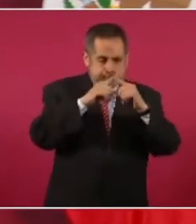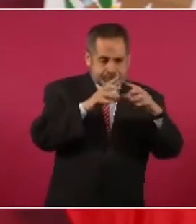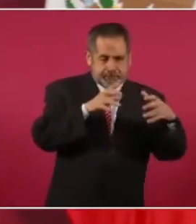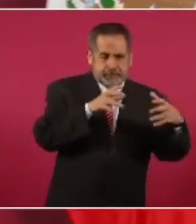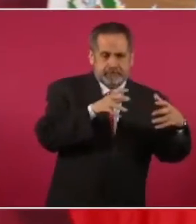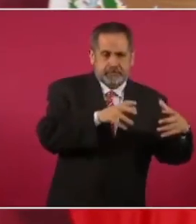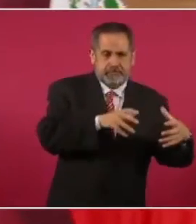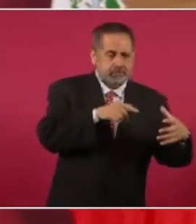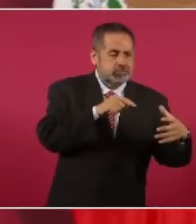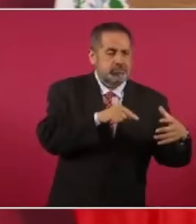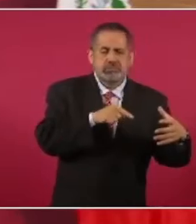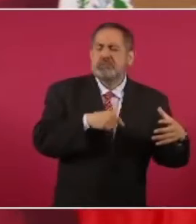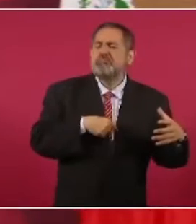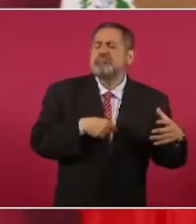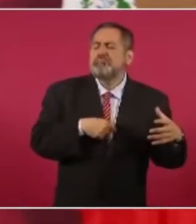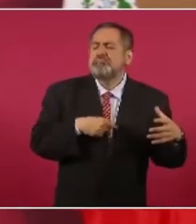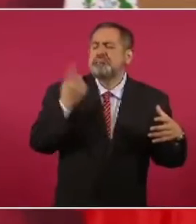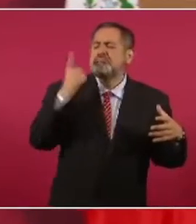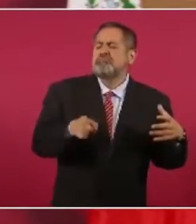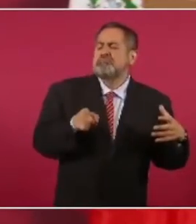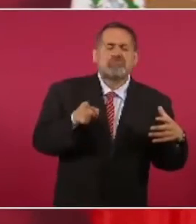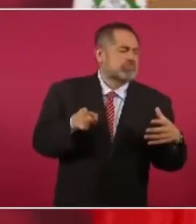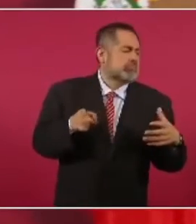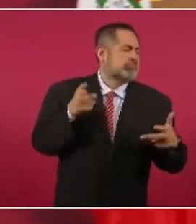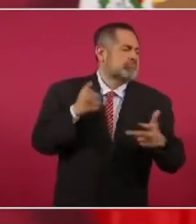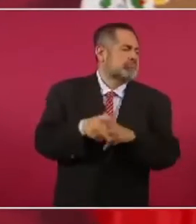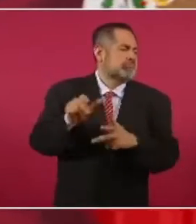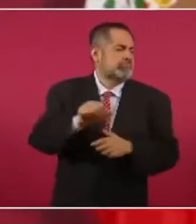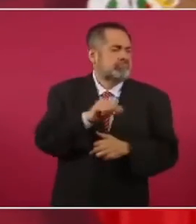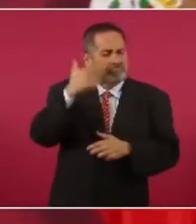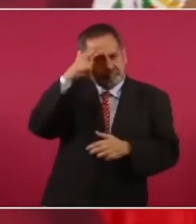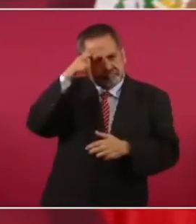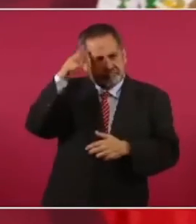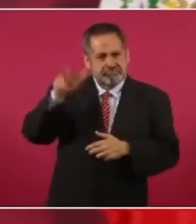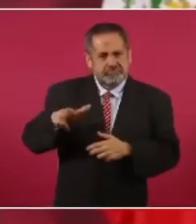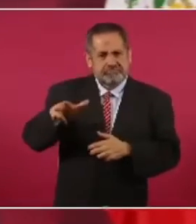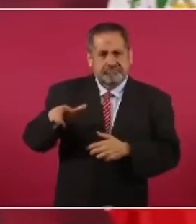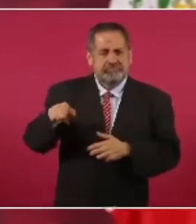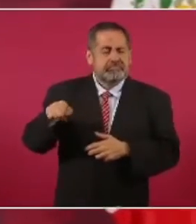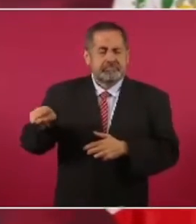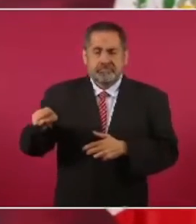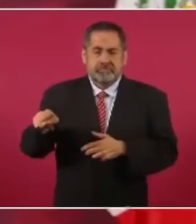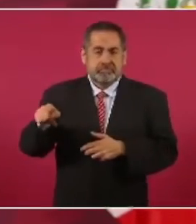que condenó a Hidalgo, el padre de nuestra patria,